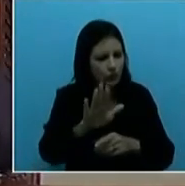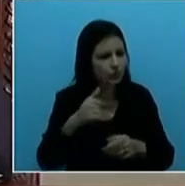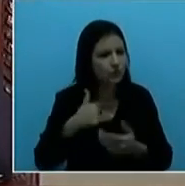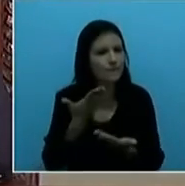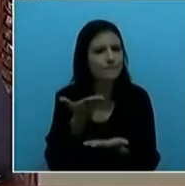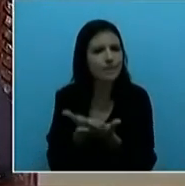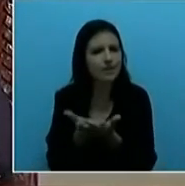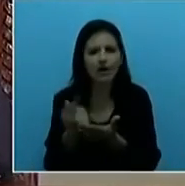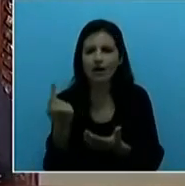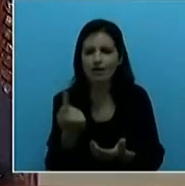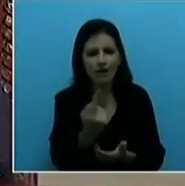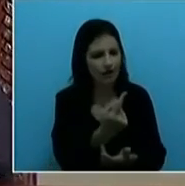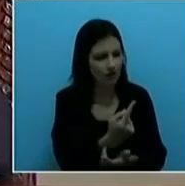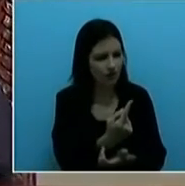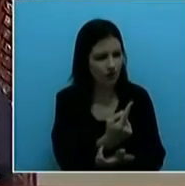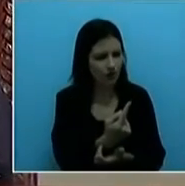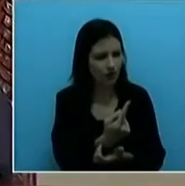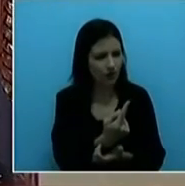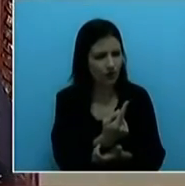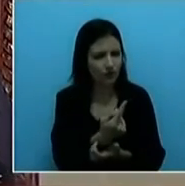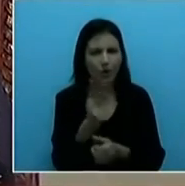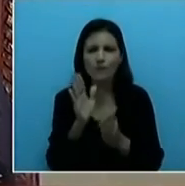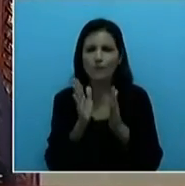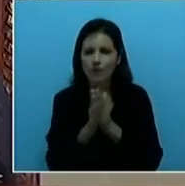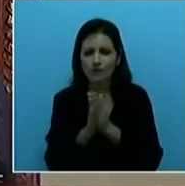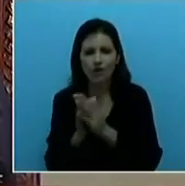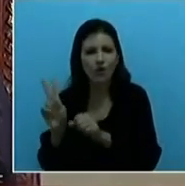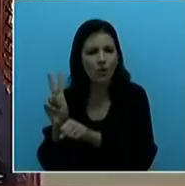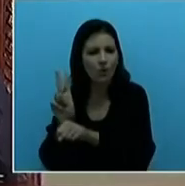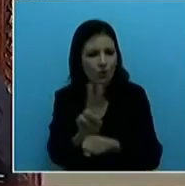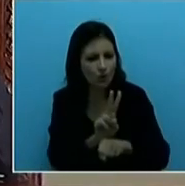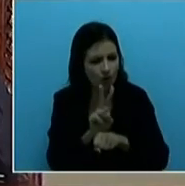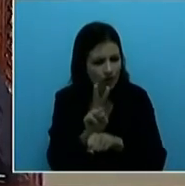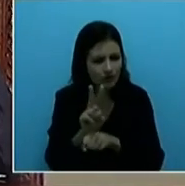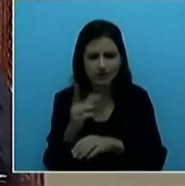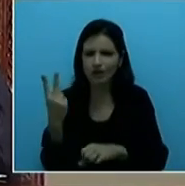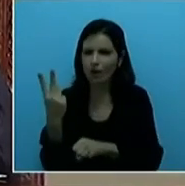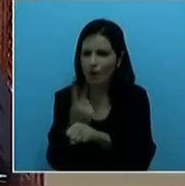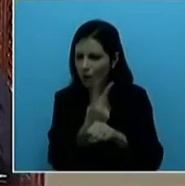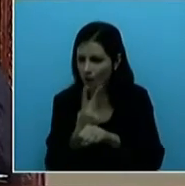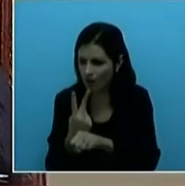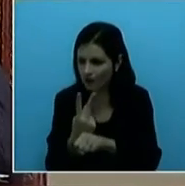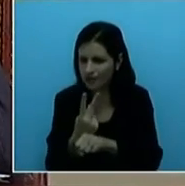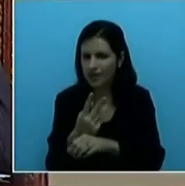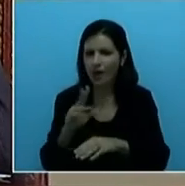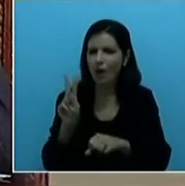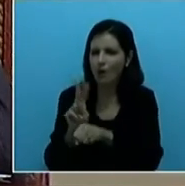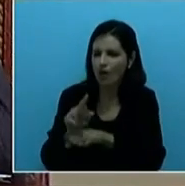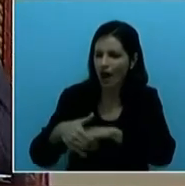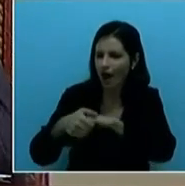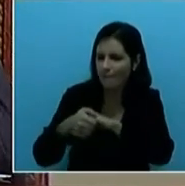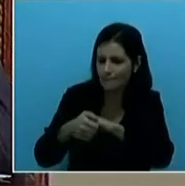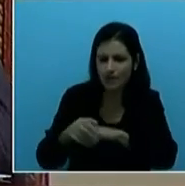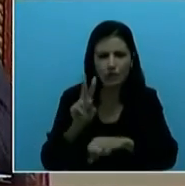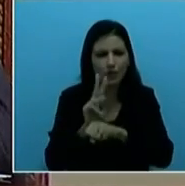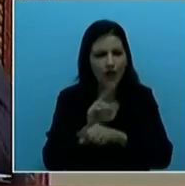a cada uno que se cuide que nos cuidemos entre todos que cuidemos a nuestros amigos que cuidemos